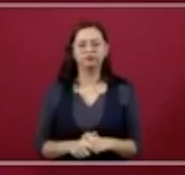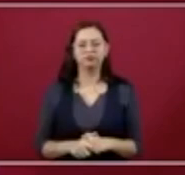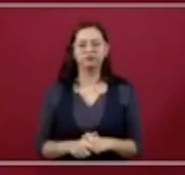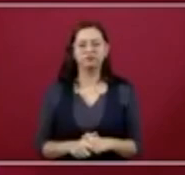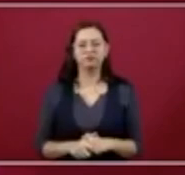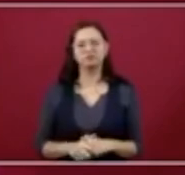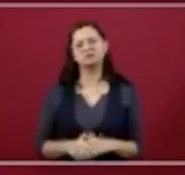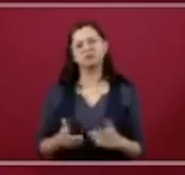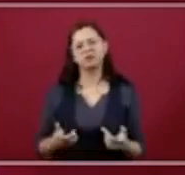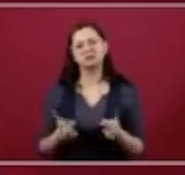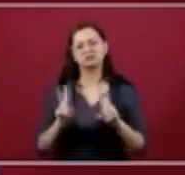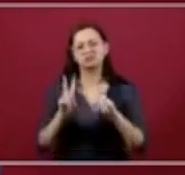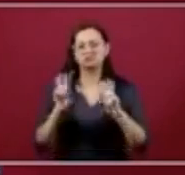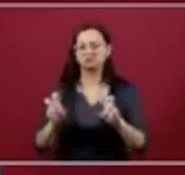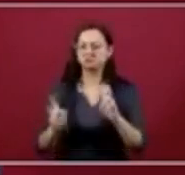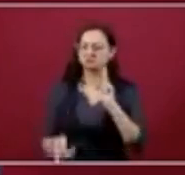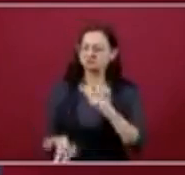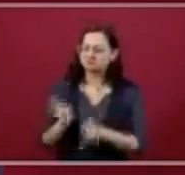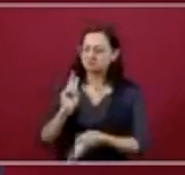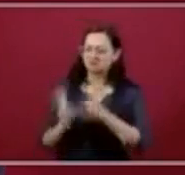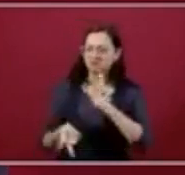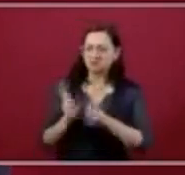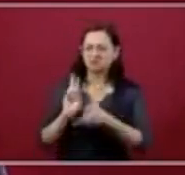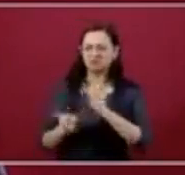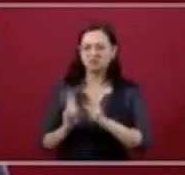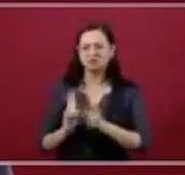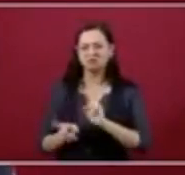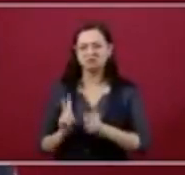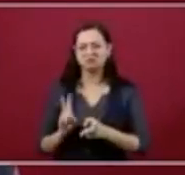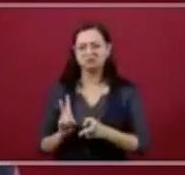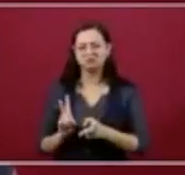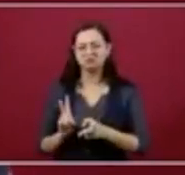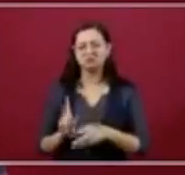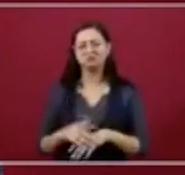Hablamos sobre el tema y le dije que